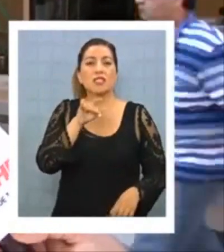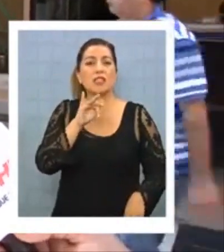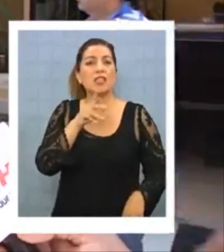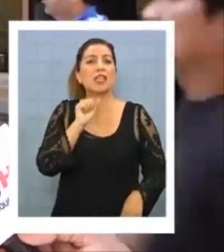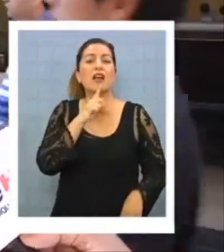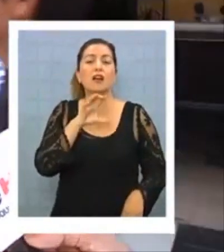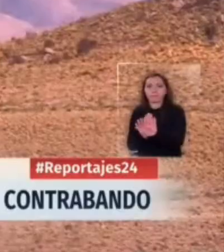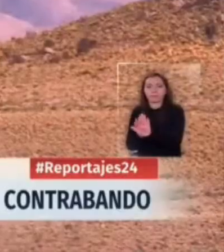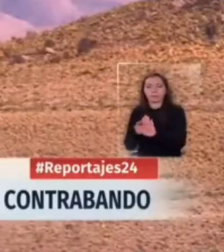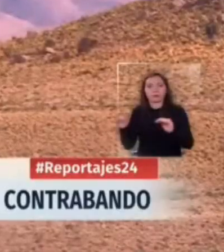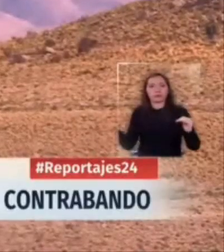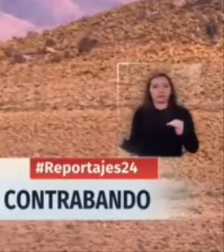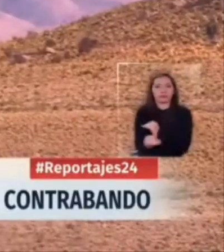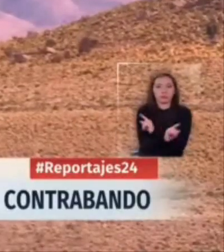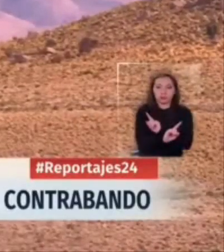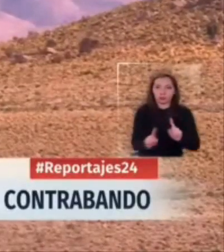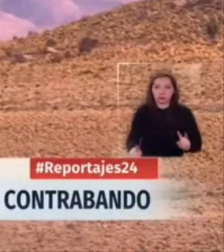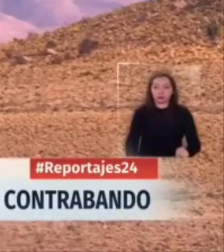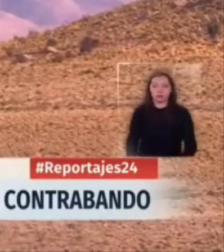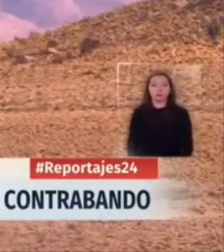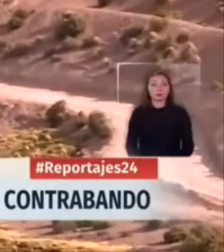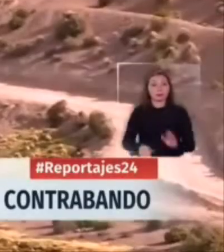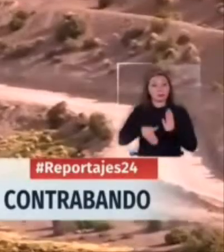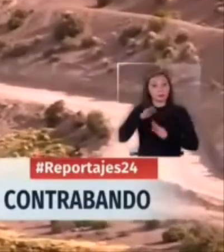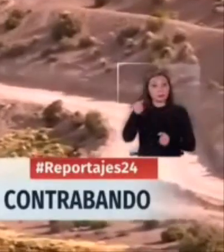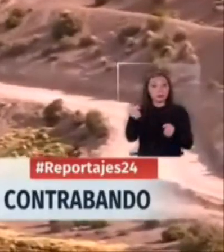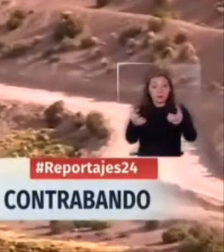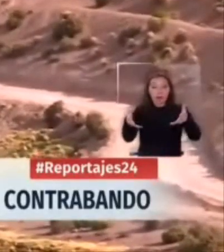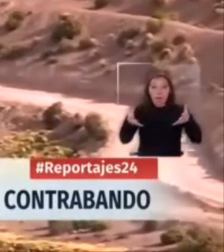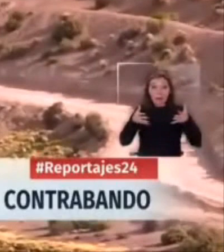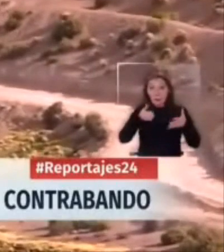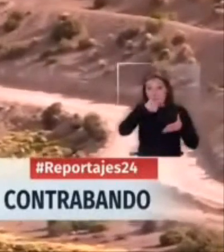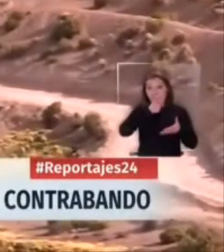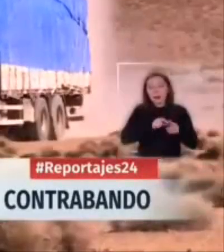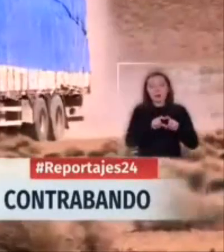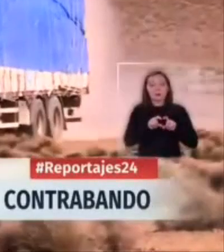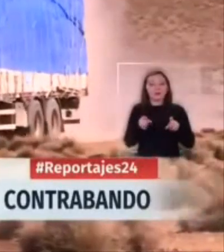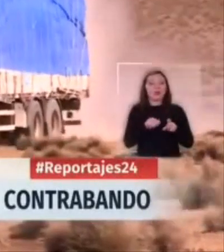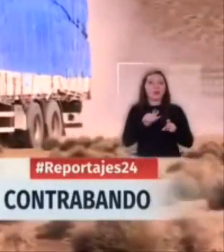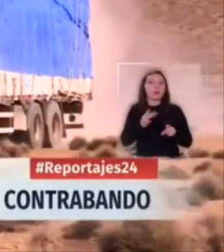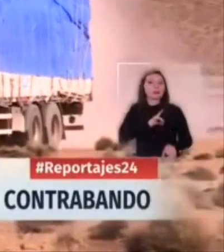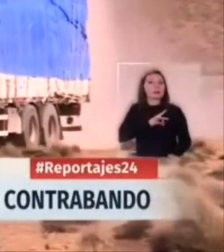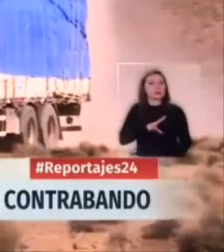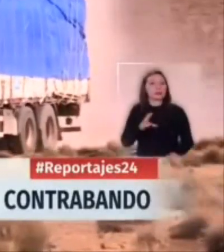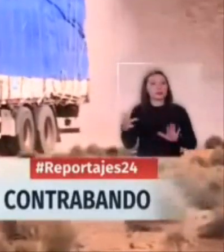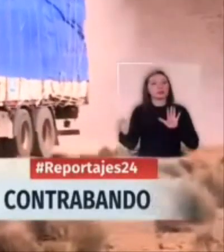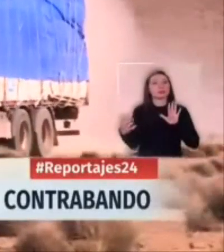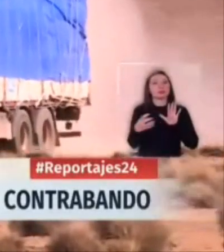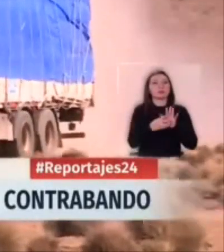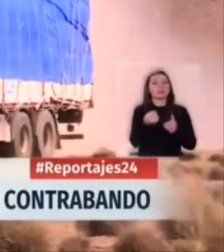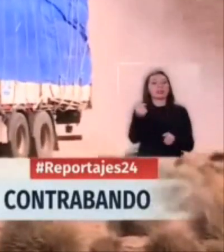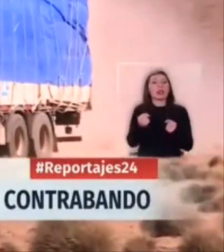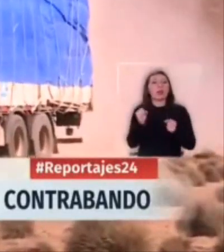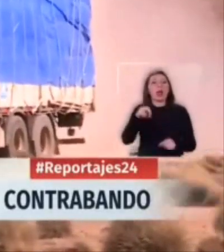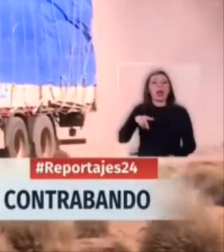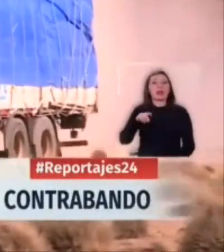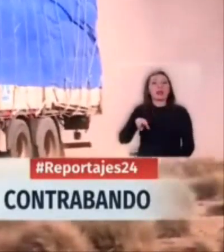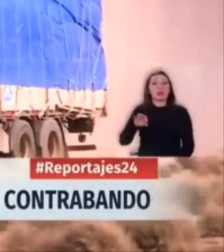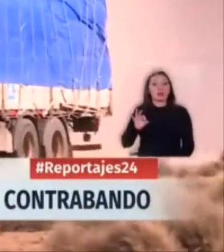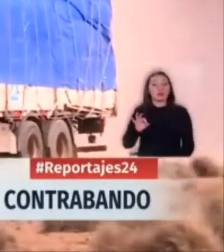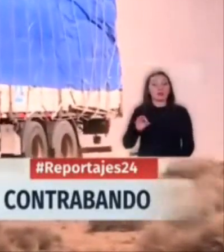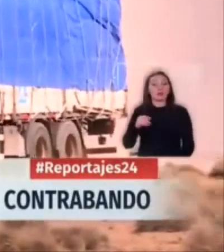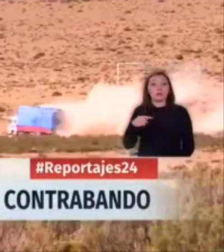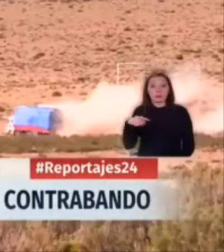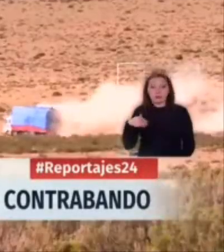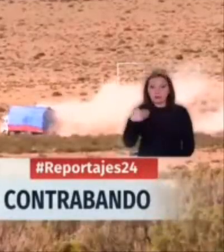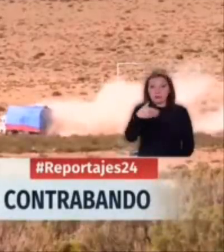transportan a la frontera. La mayoría de los camiones de contrabando lleva patente chilena y el logo de Transporte Andino al costado. En un par de